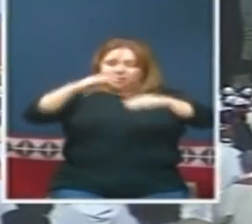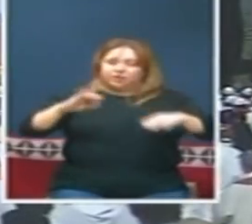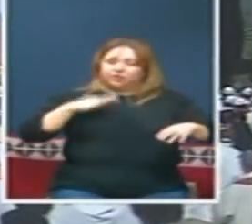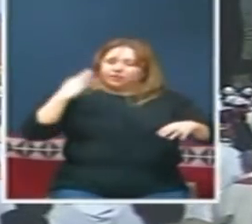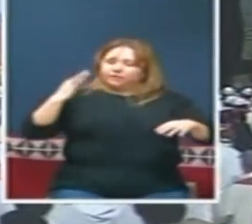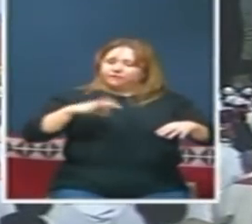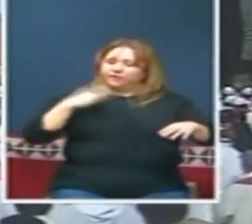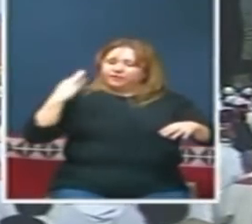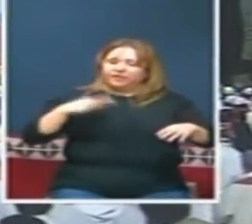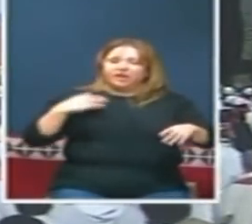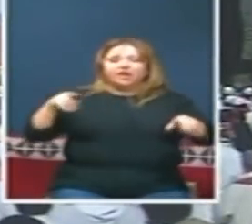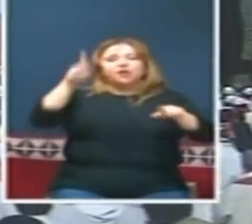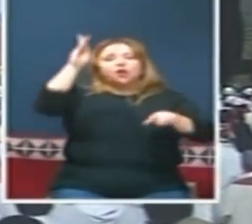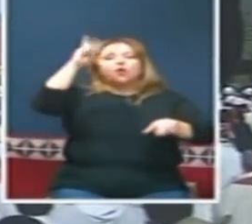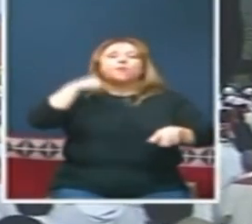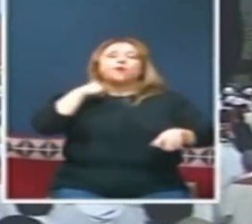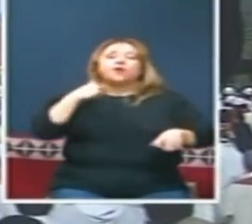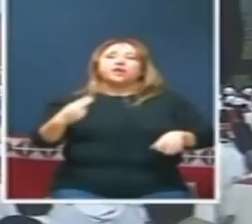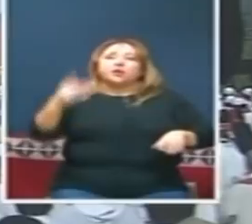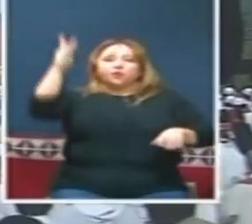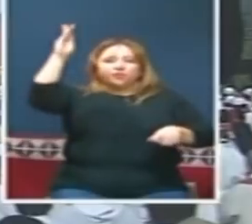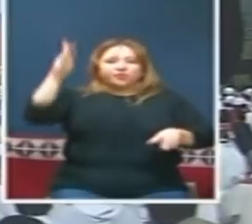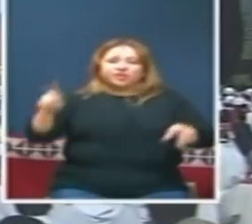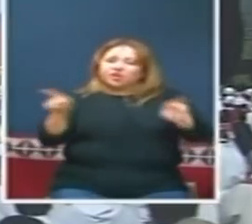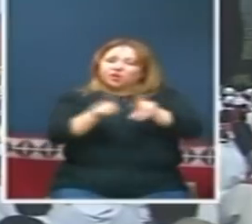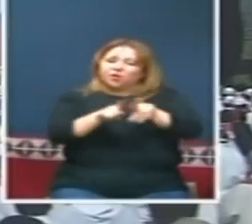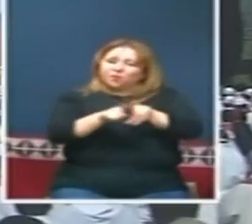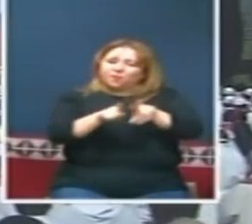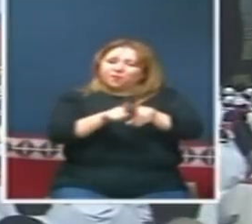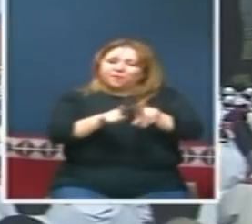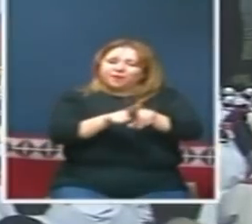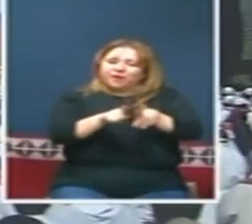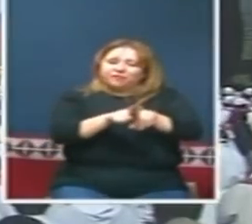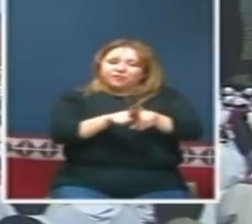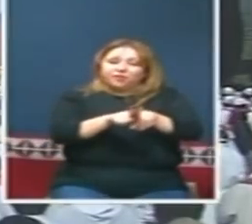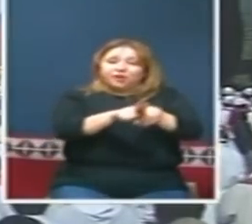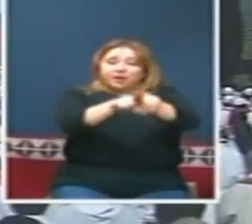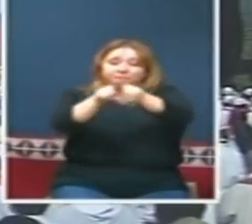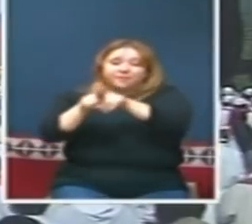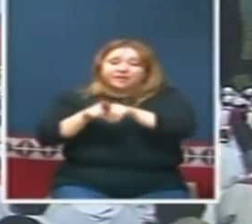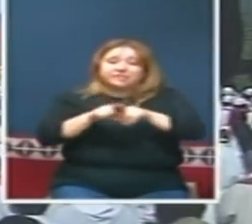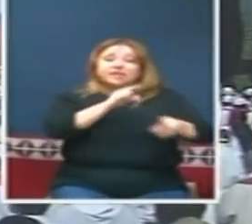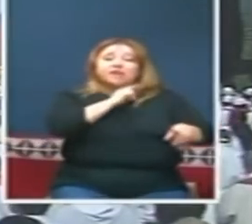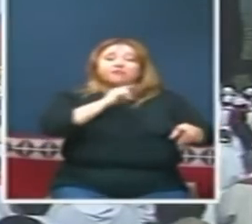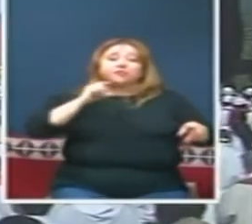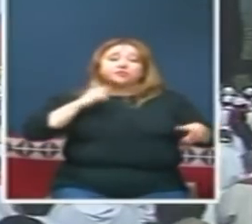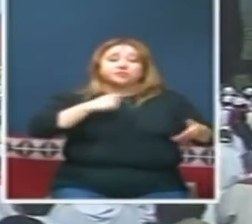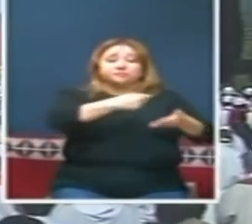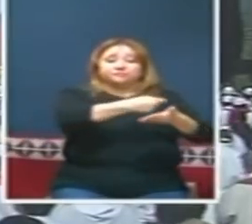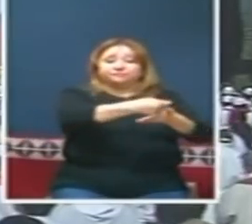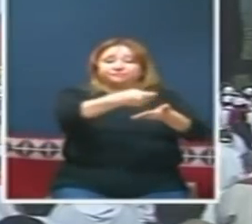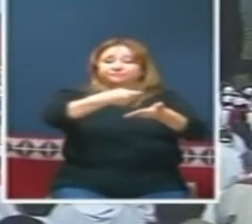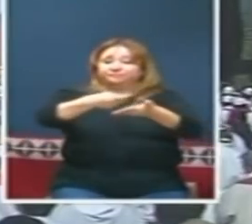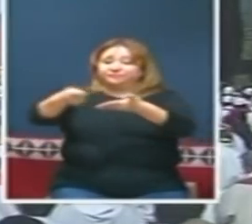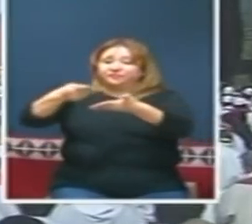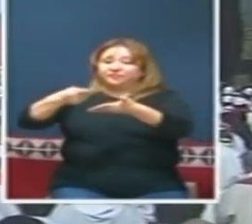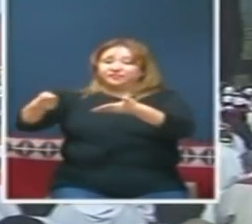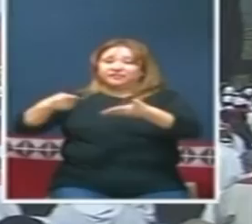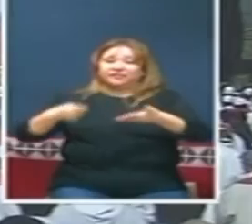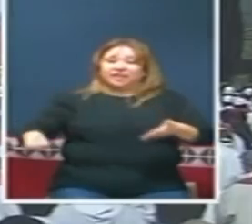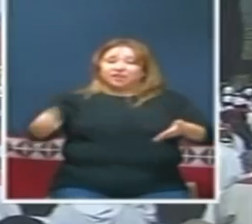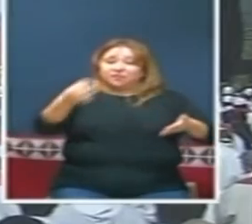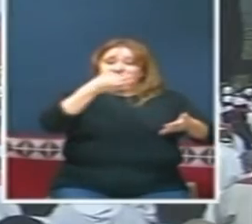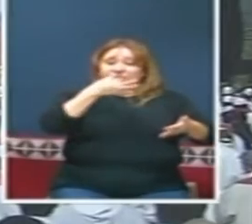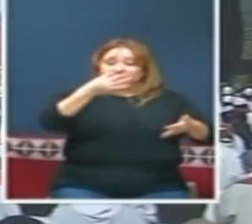de Dios y nos compromete a vivir como hermanos. Los sacerdotes distribuirán la comunión en los